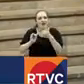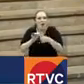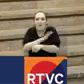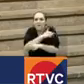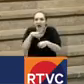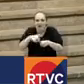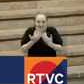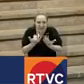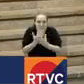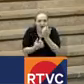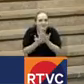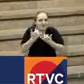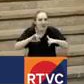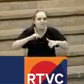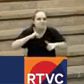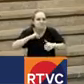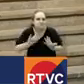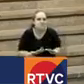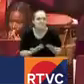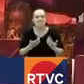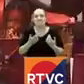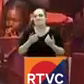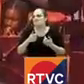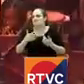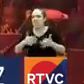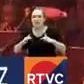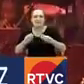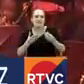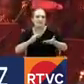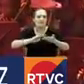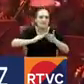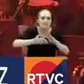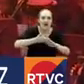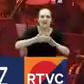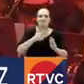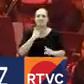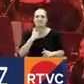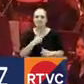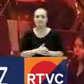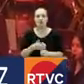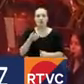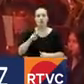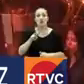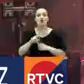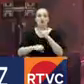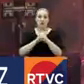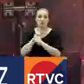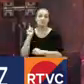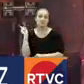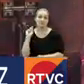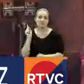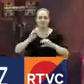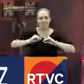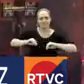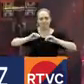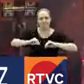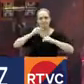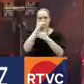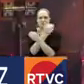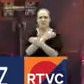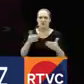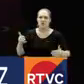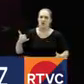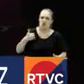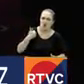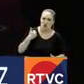haciendo lo que nos gusta, trayendo paz. La escuela lleva 12 años motivando a niños, niñas y adolescentes para que no